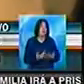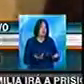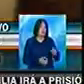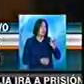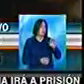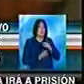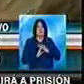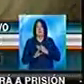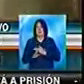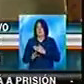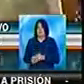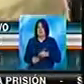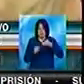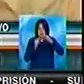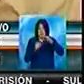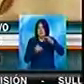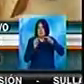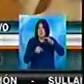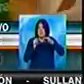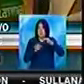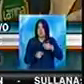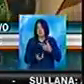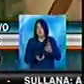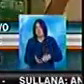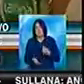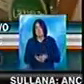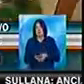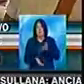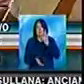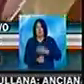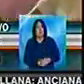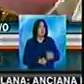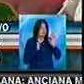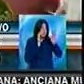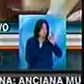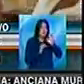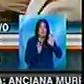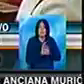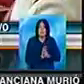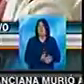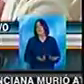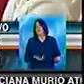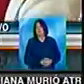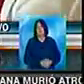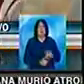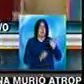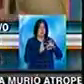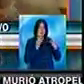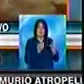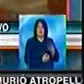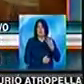Mari, eviten que haya ese goteo, porque nos generamos un alto consumo. Las escuchamos. Por ejemplo, ¿cuál sería para una familia